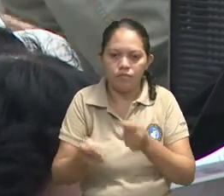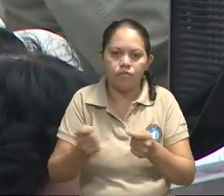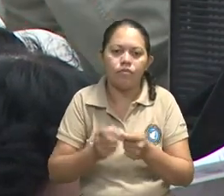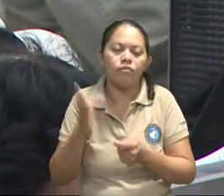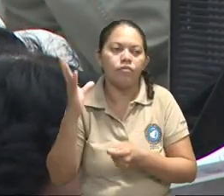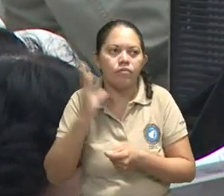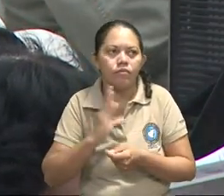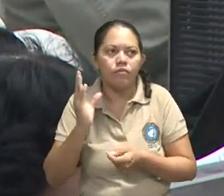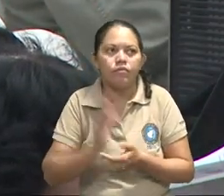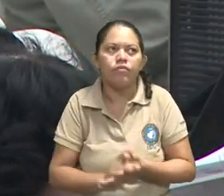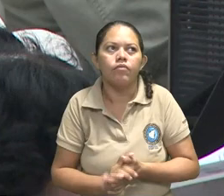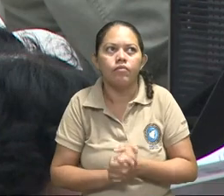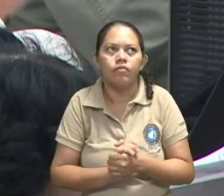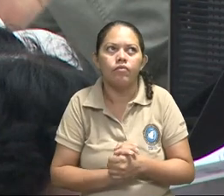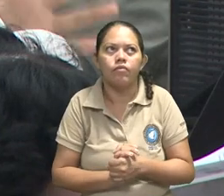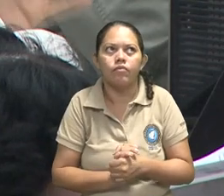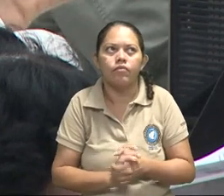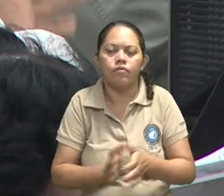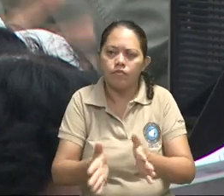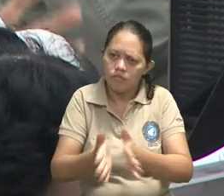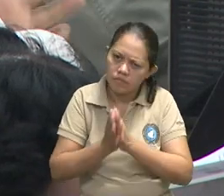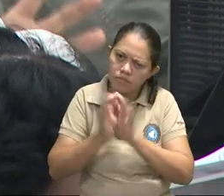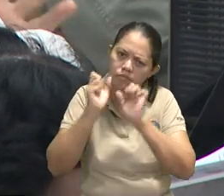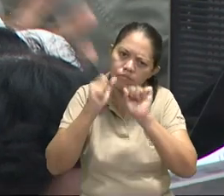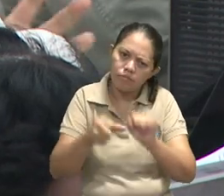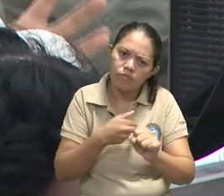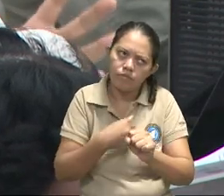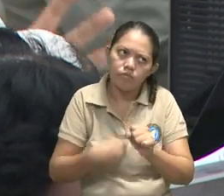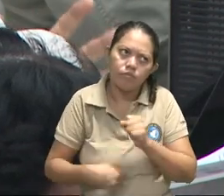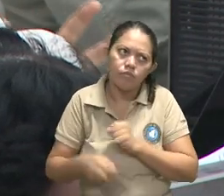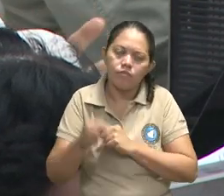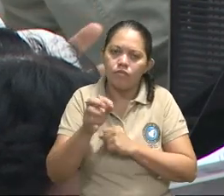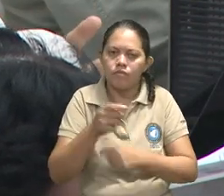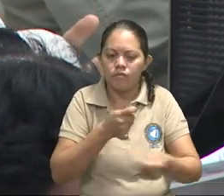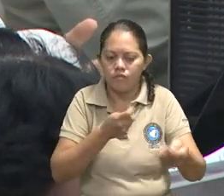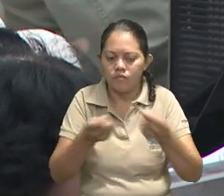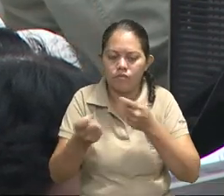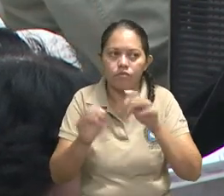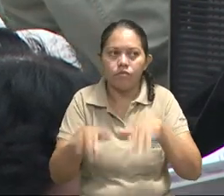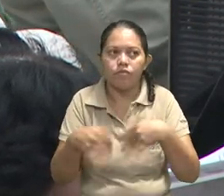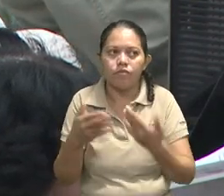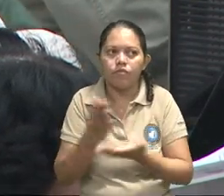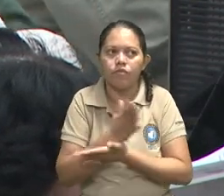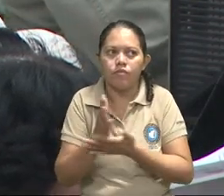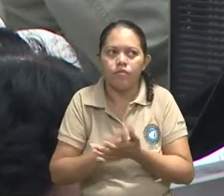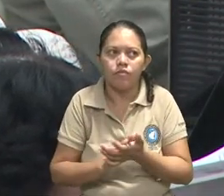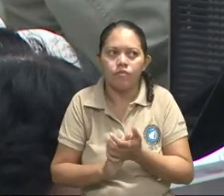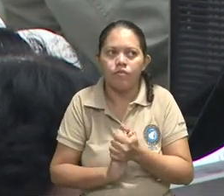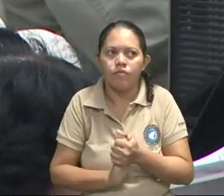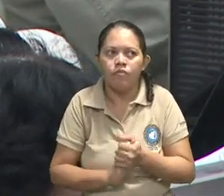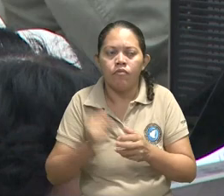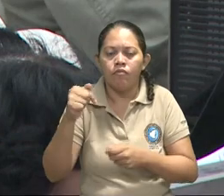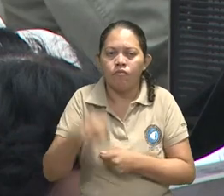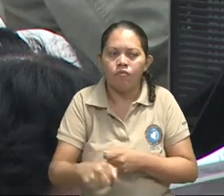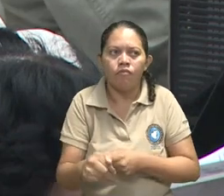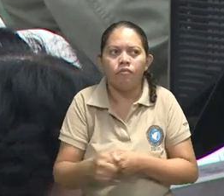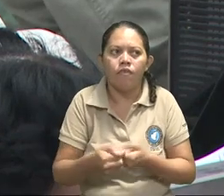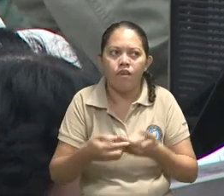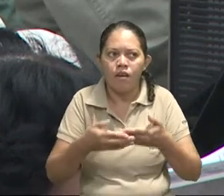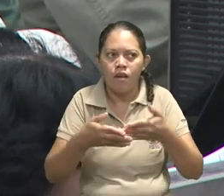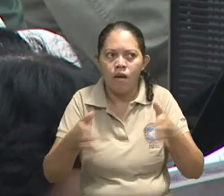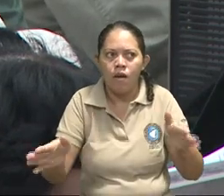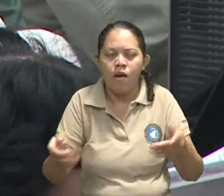experimental, lo que le está permitiendo al ente regulador es crear casualmente